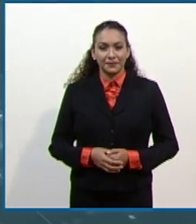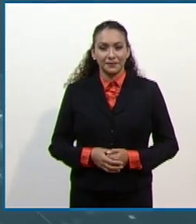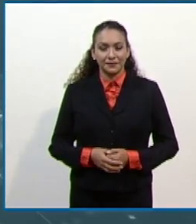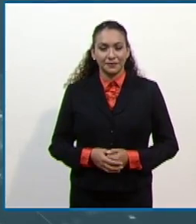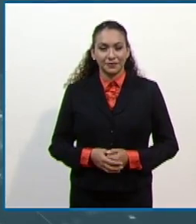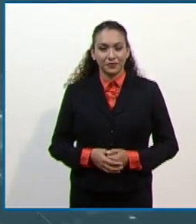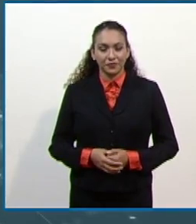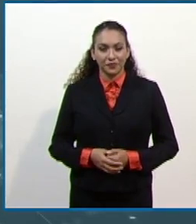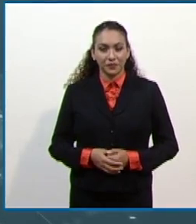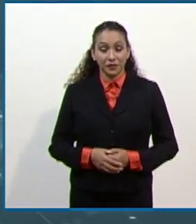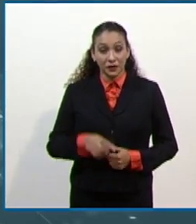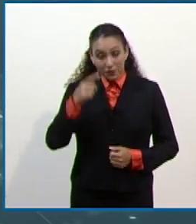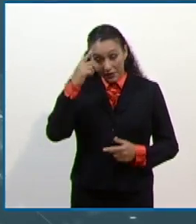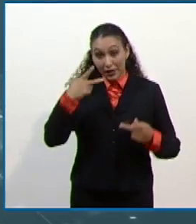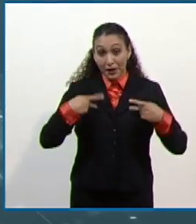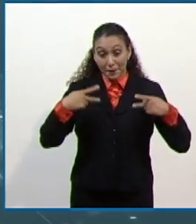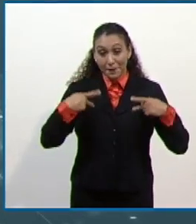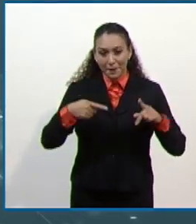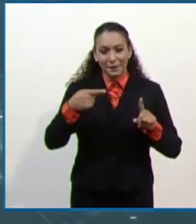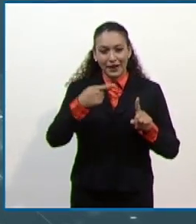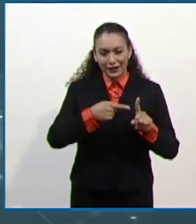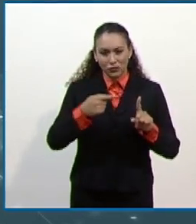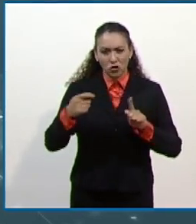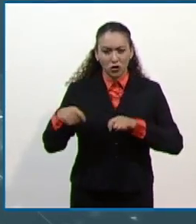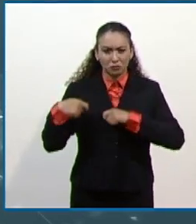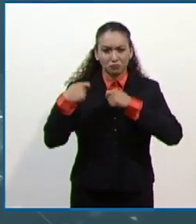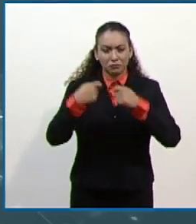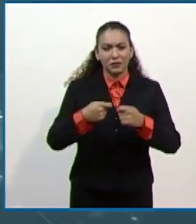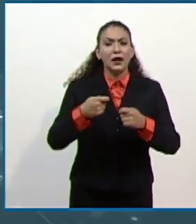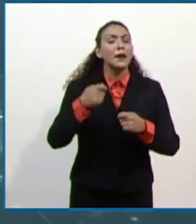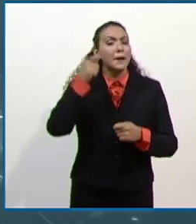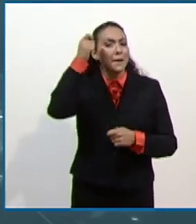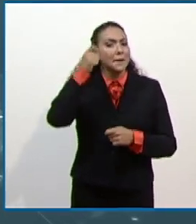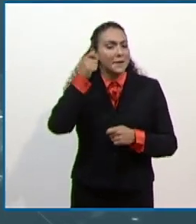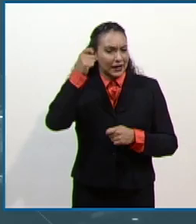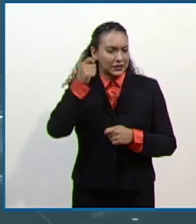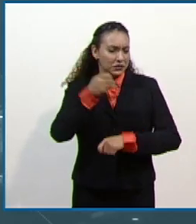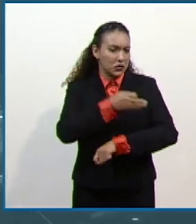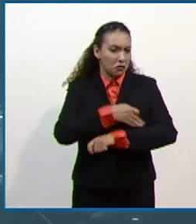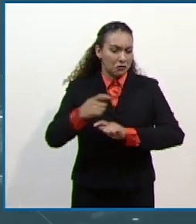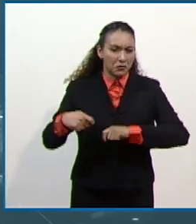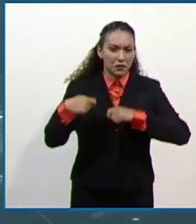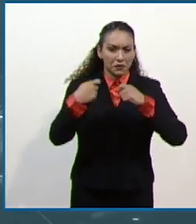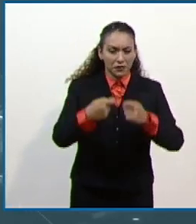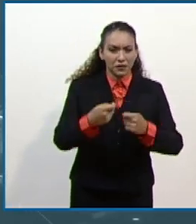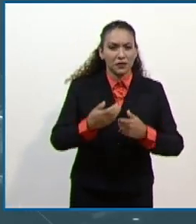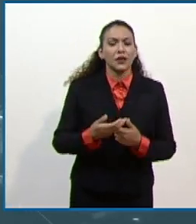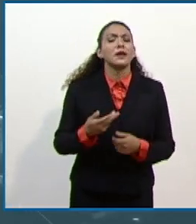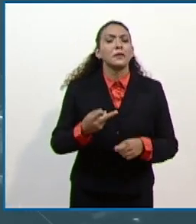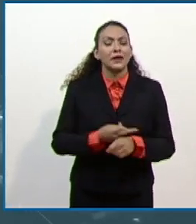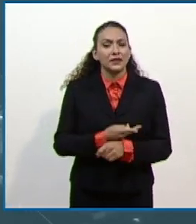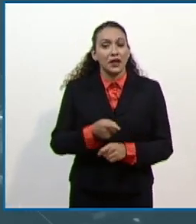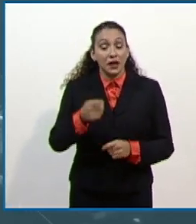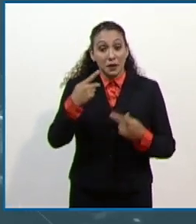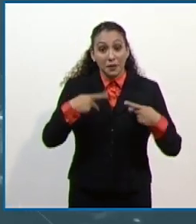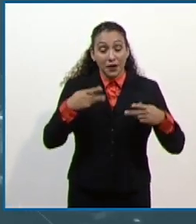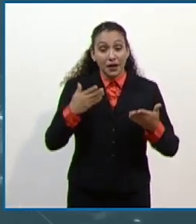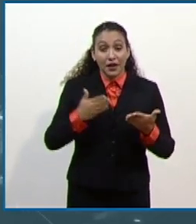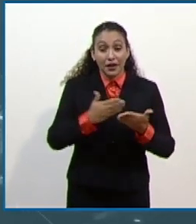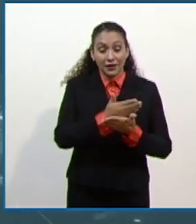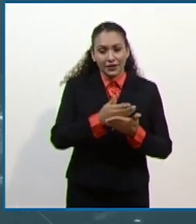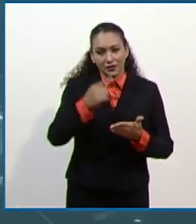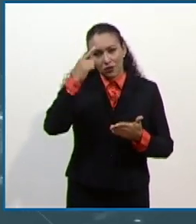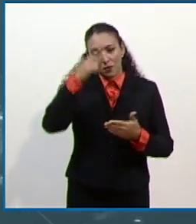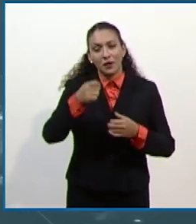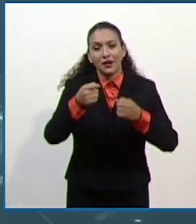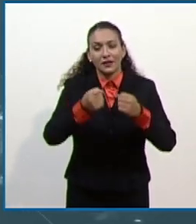El derecho a la pensión por ascendencia otorgada por el ISSSTE no es incompatible con tener un empleo y acceso a un sistema de